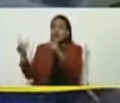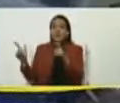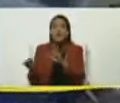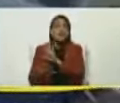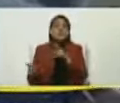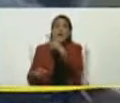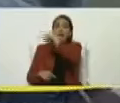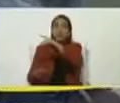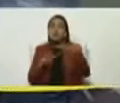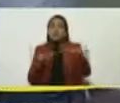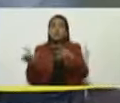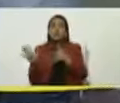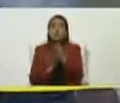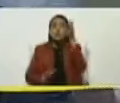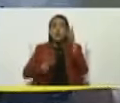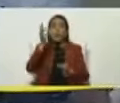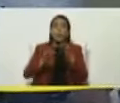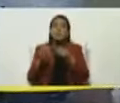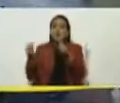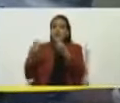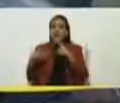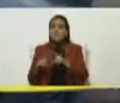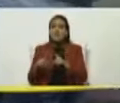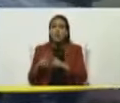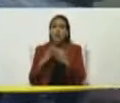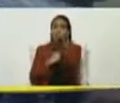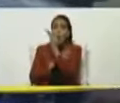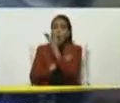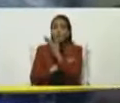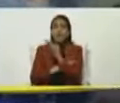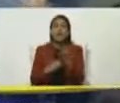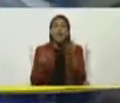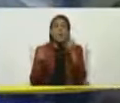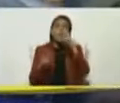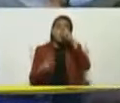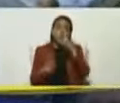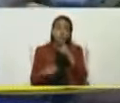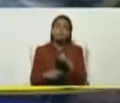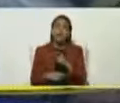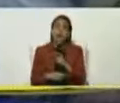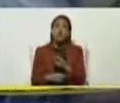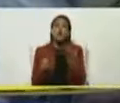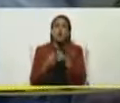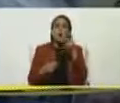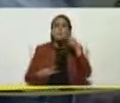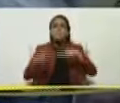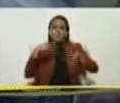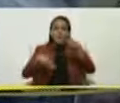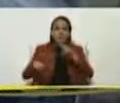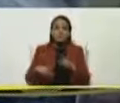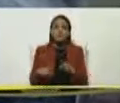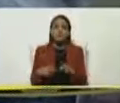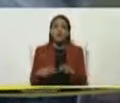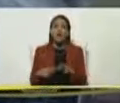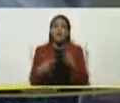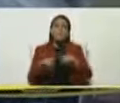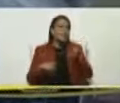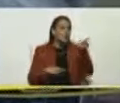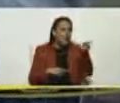juicio para, bueno, condenarnos por varios años, con falsedades. Y ella